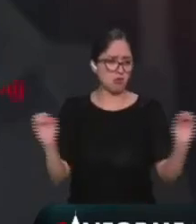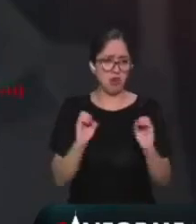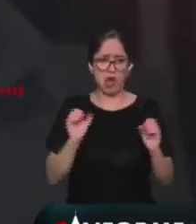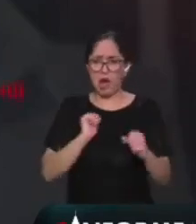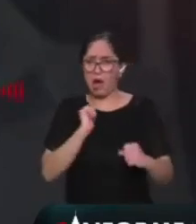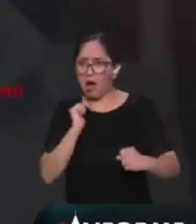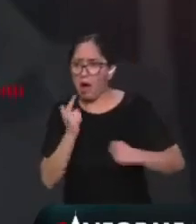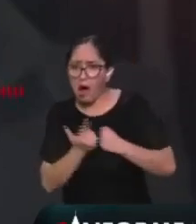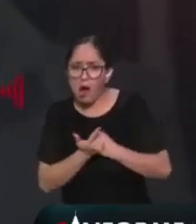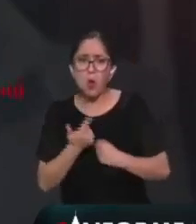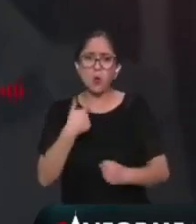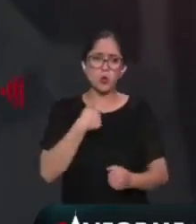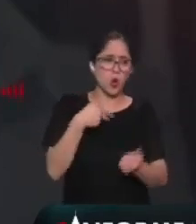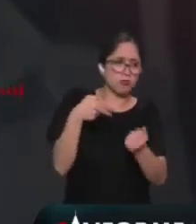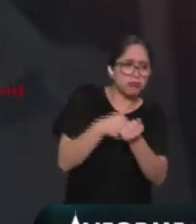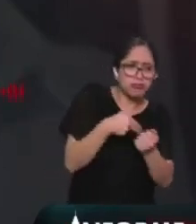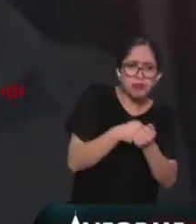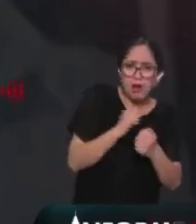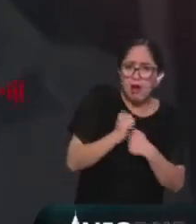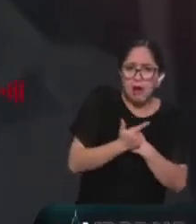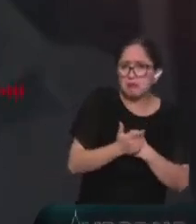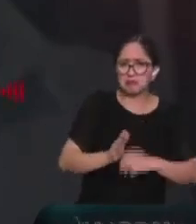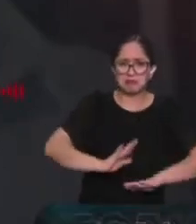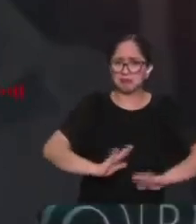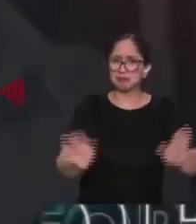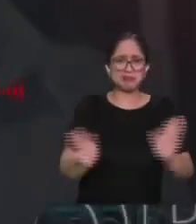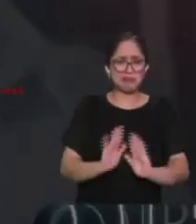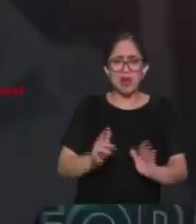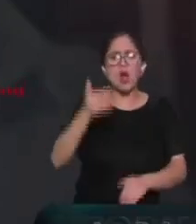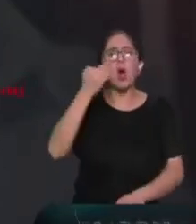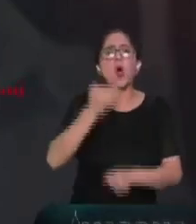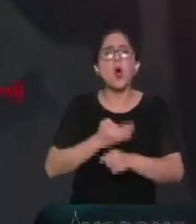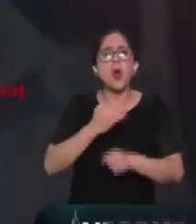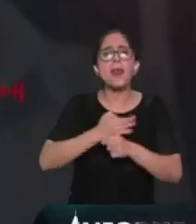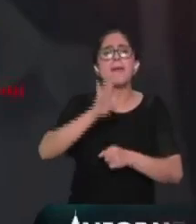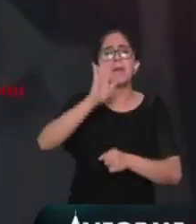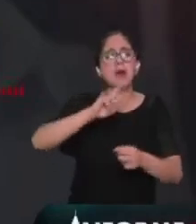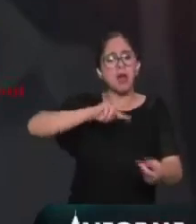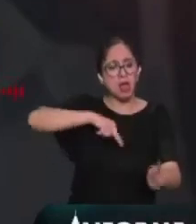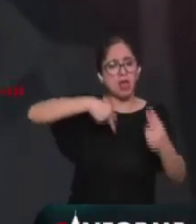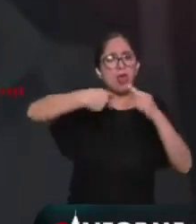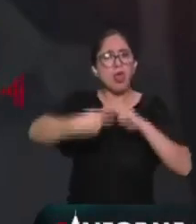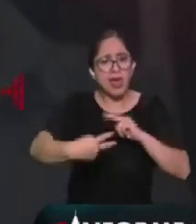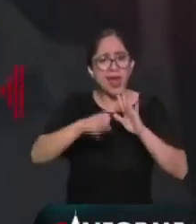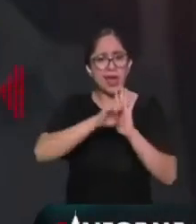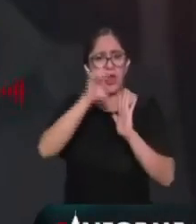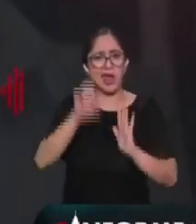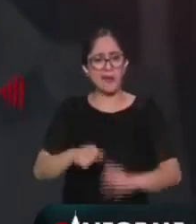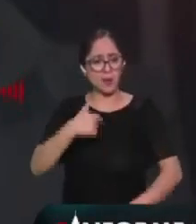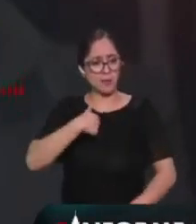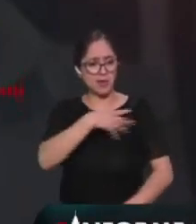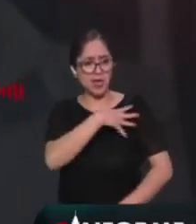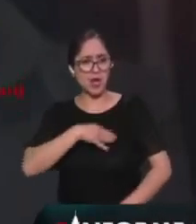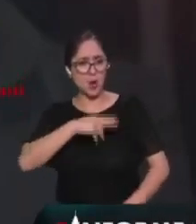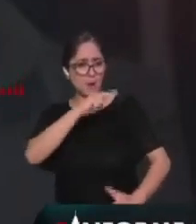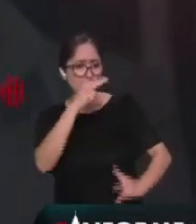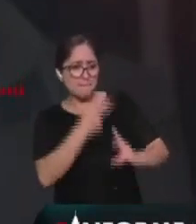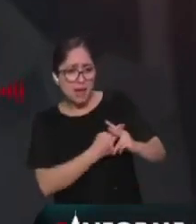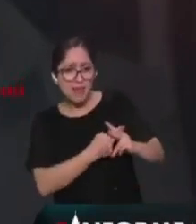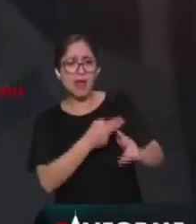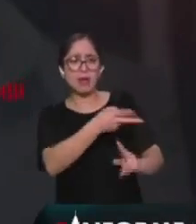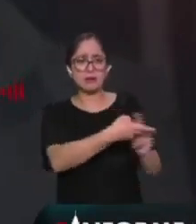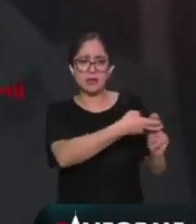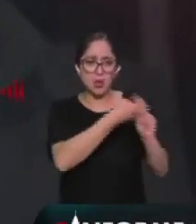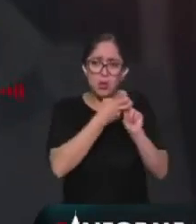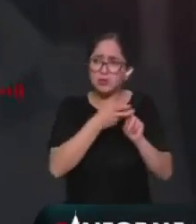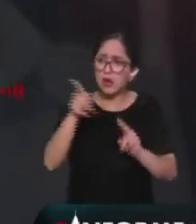tengo nada que esconder. Repito, ahora estamos en el mundo de al revés. Resulta que a mí me matan a un hijo, lo secuestran y ahora los